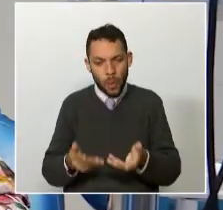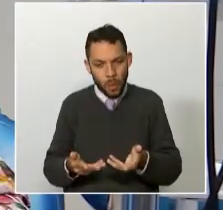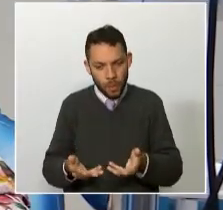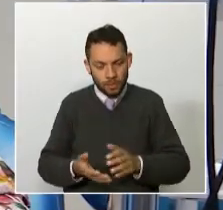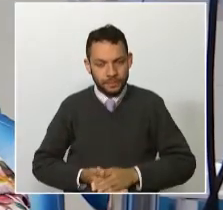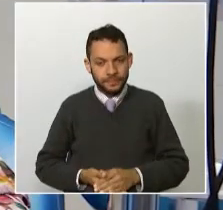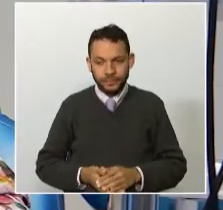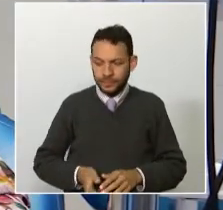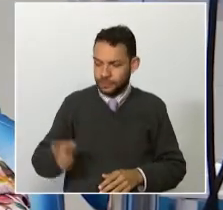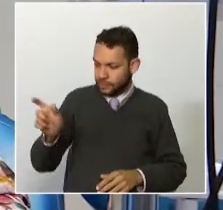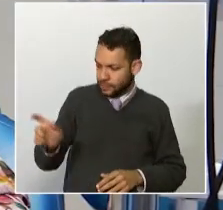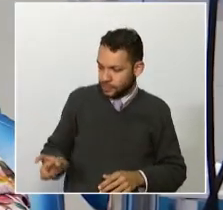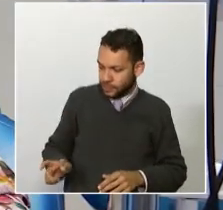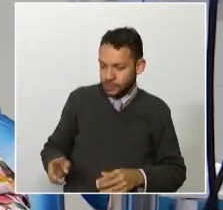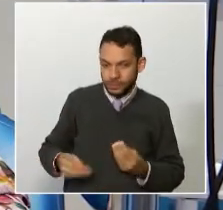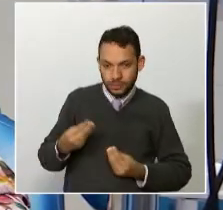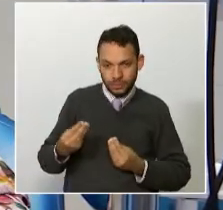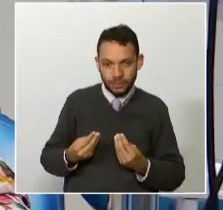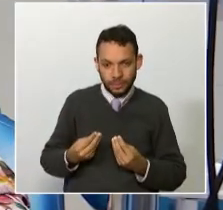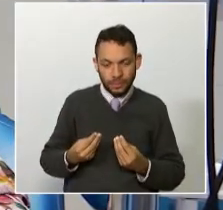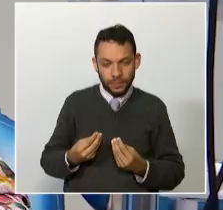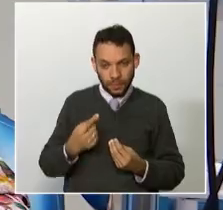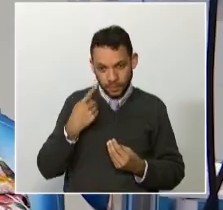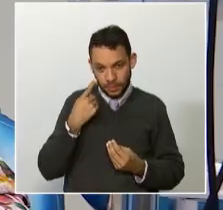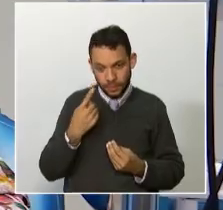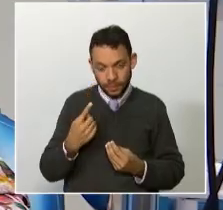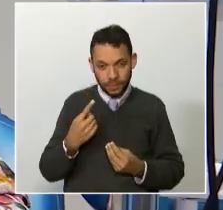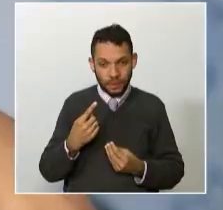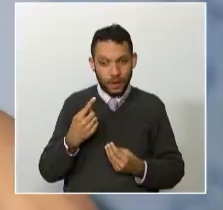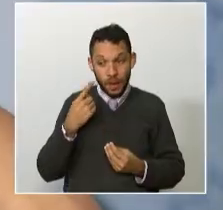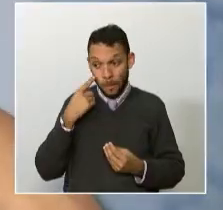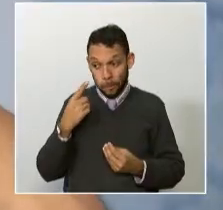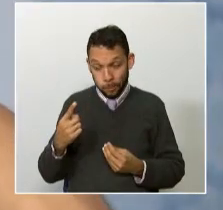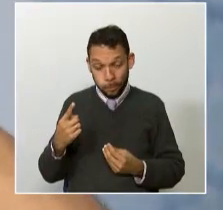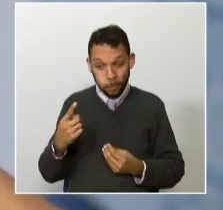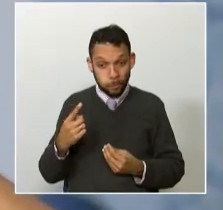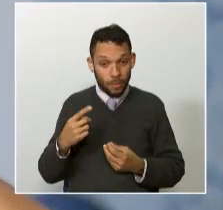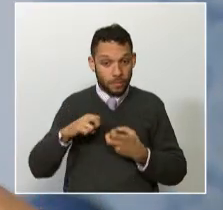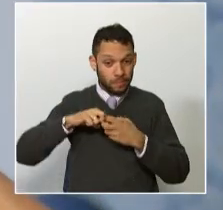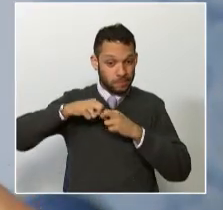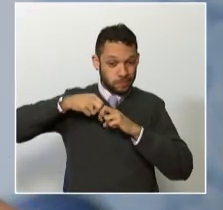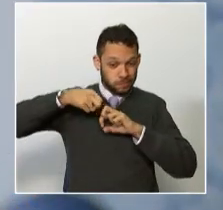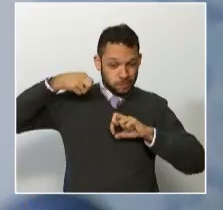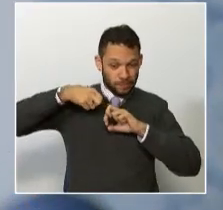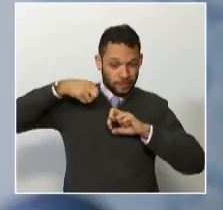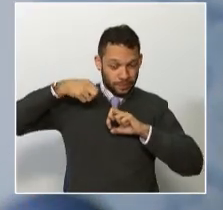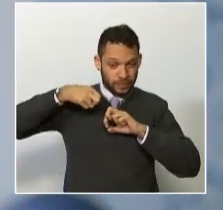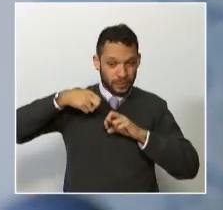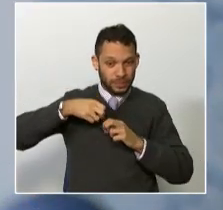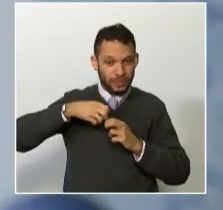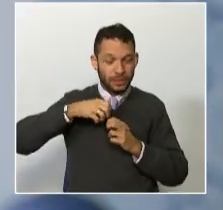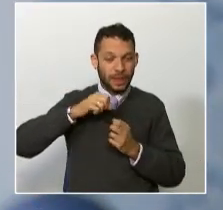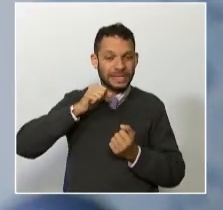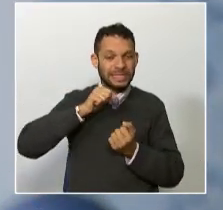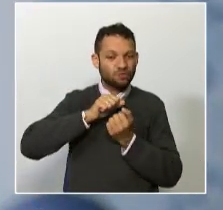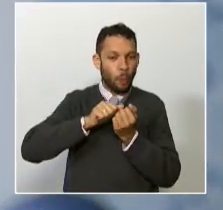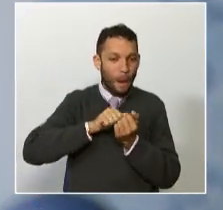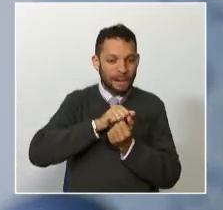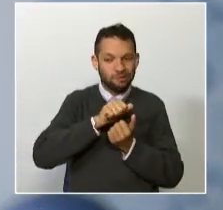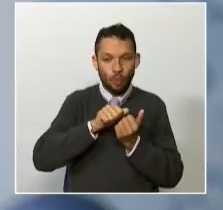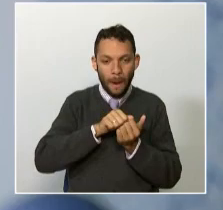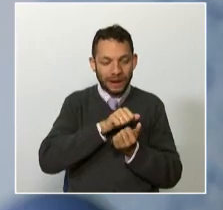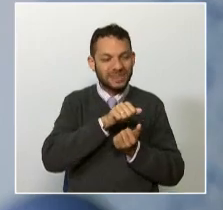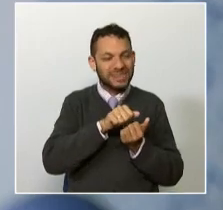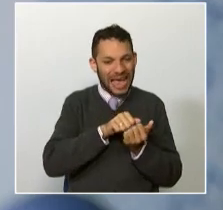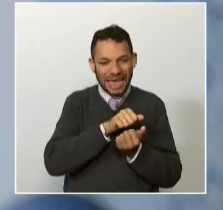Entonces, los pacientes deben tomar, ustedes saben que esta parte de aquí tenemos el musculito masticatorio también que se llama el temporal,